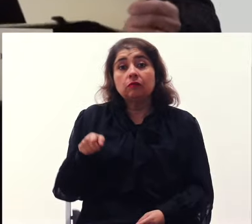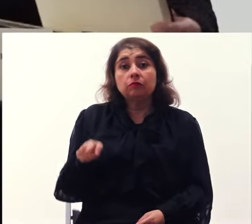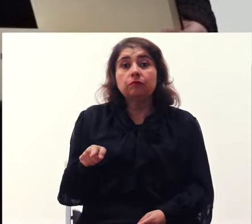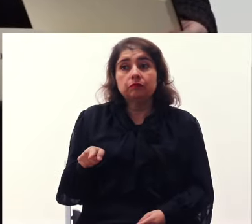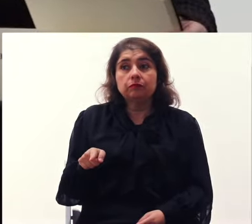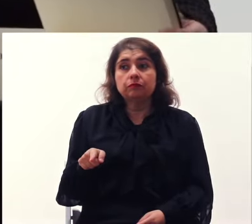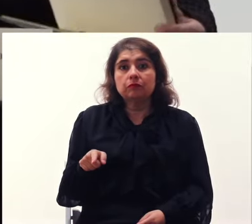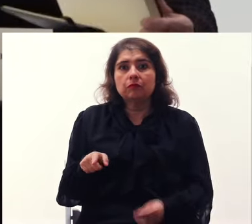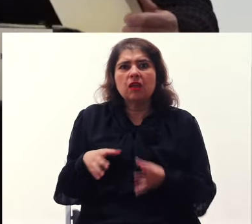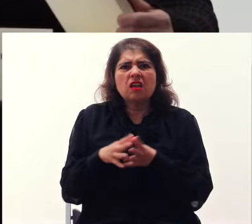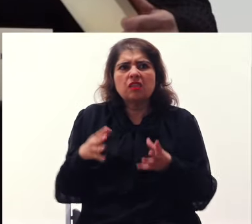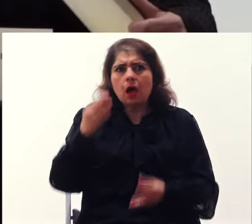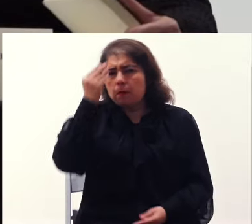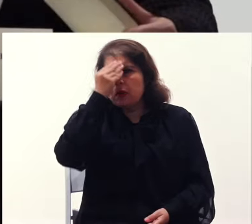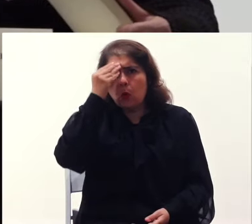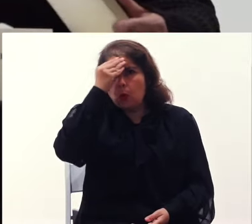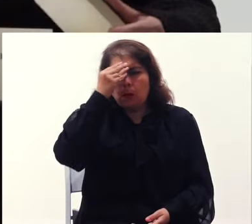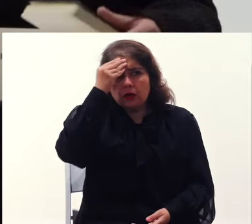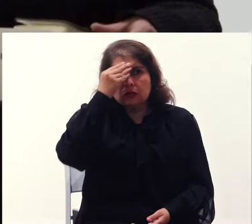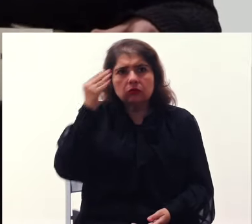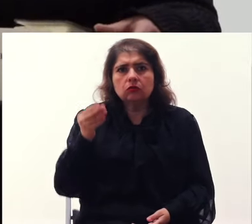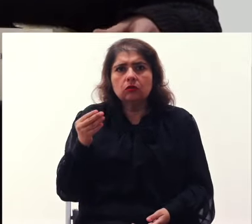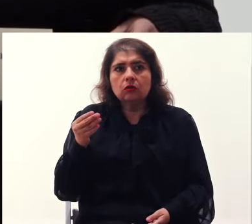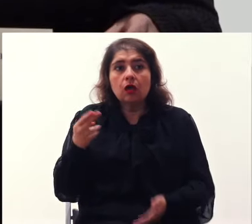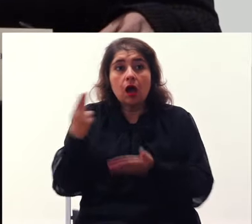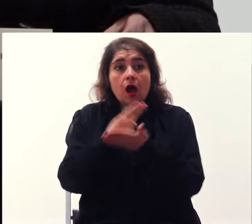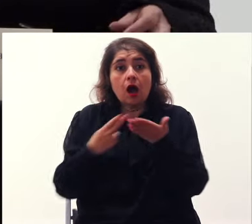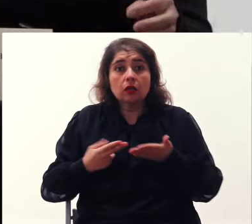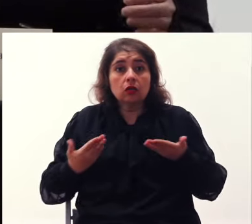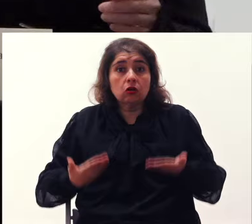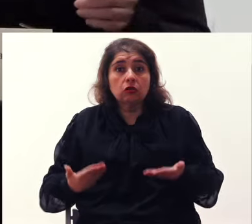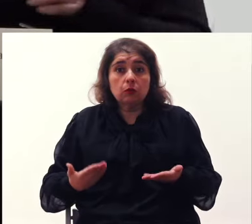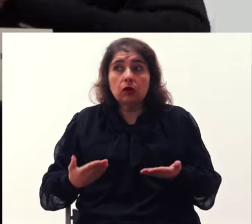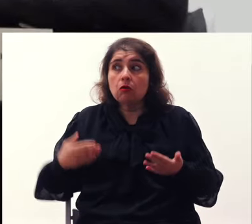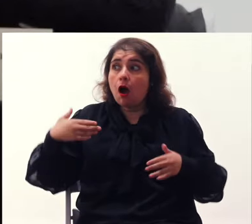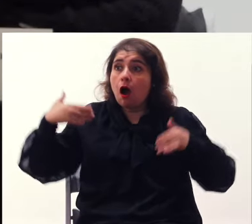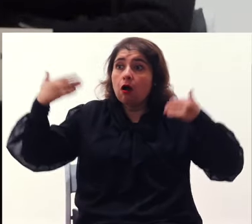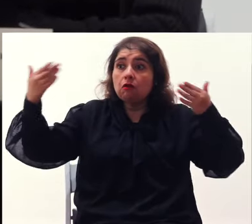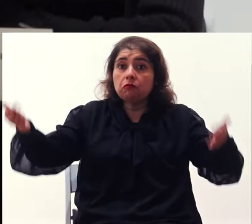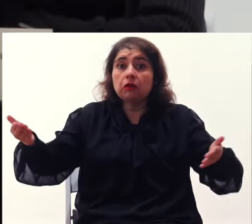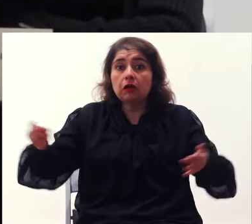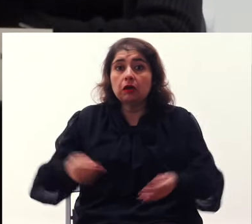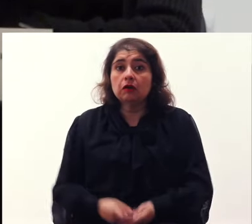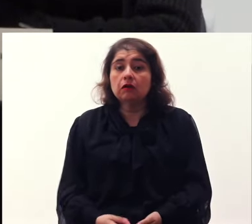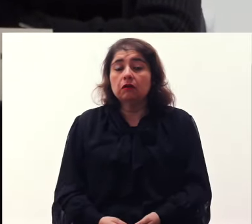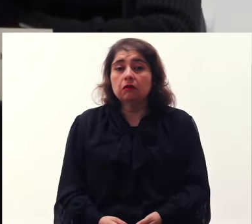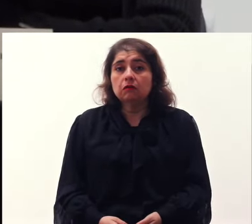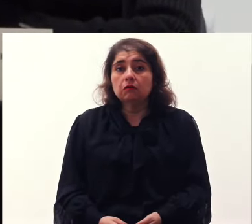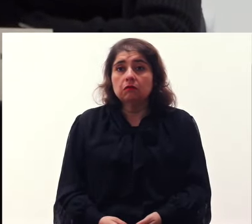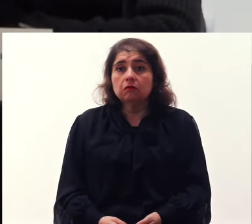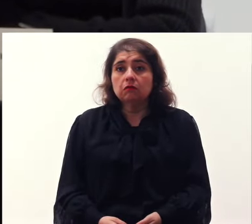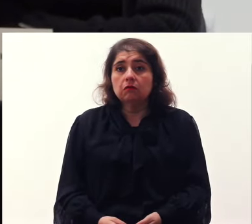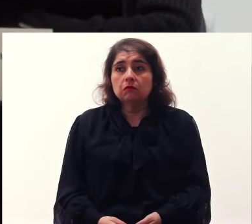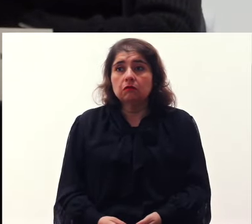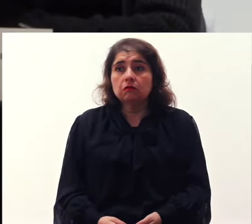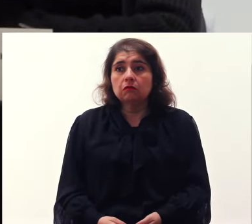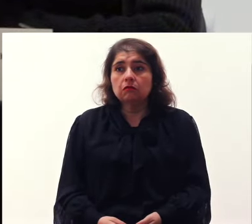con tantas preocupaciones que realmente el arte contemporáneo fuera de Chile era algo